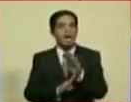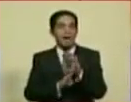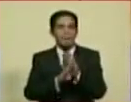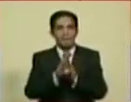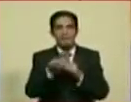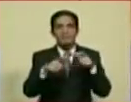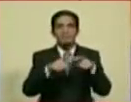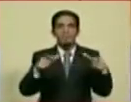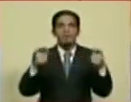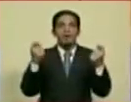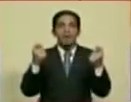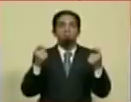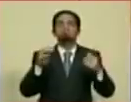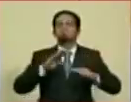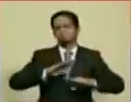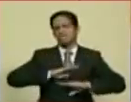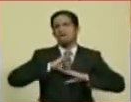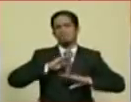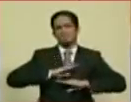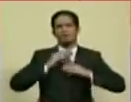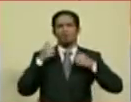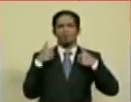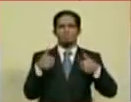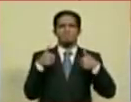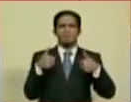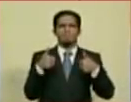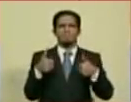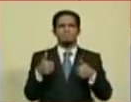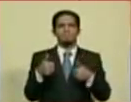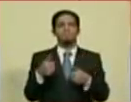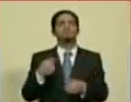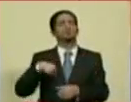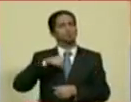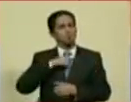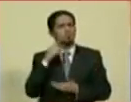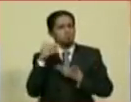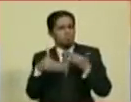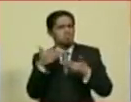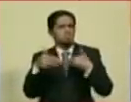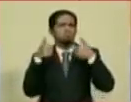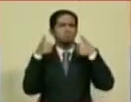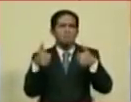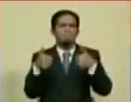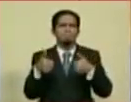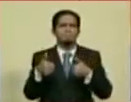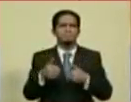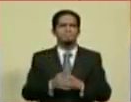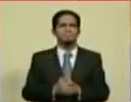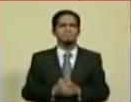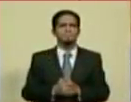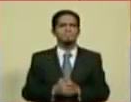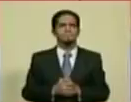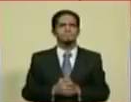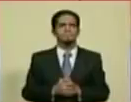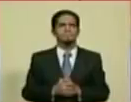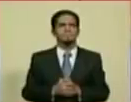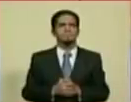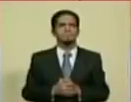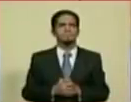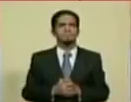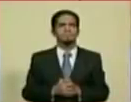satisfactorio. Satisfactorio. Vamos muy bien. Muy bien. Y si